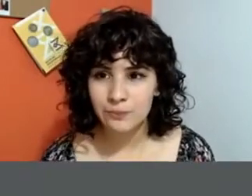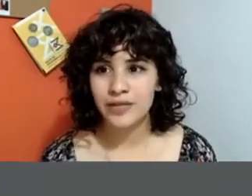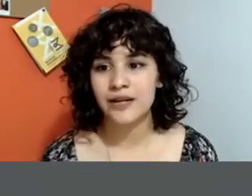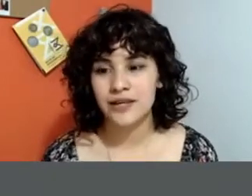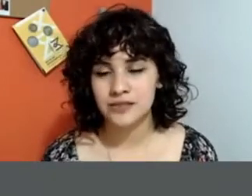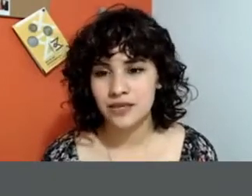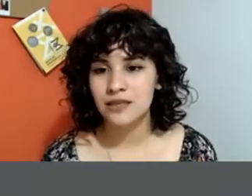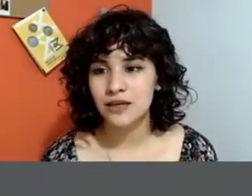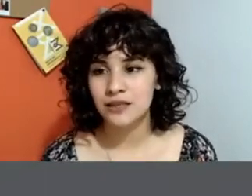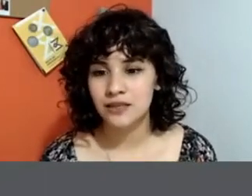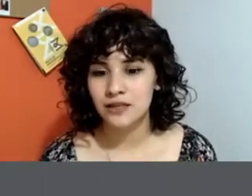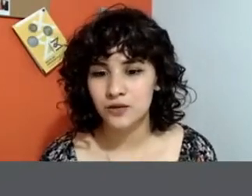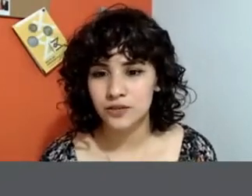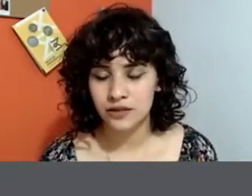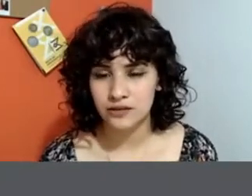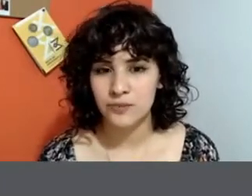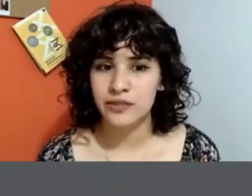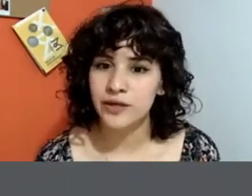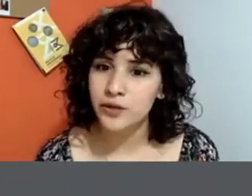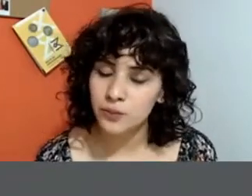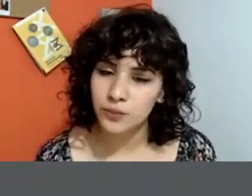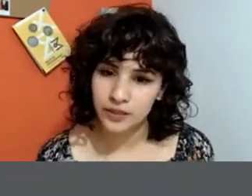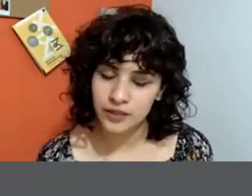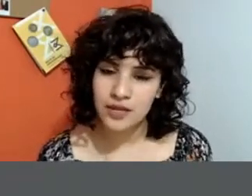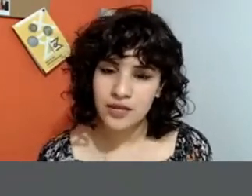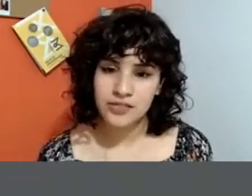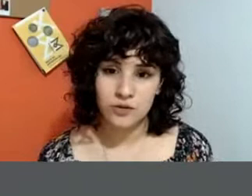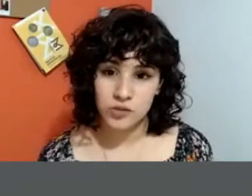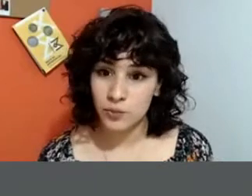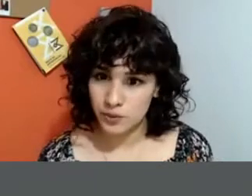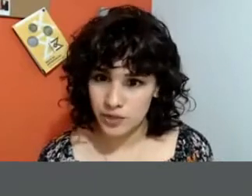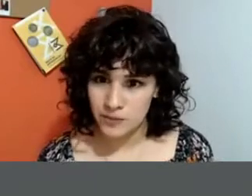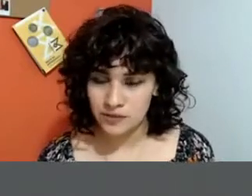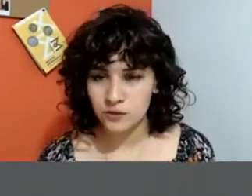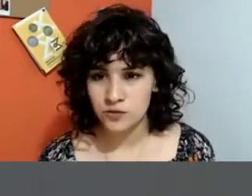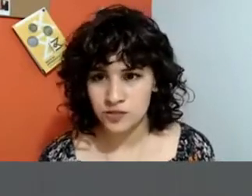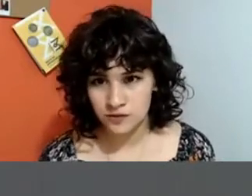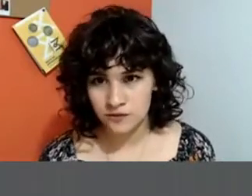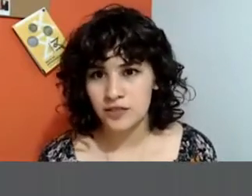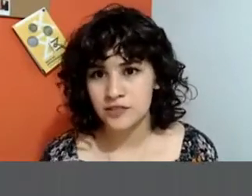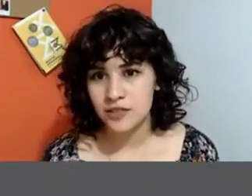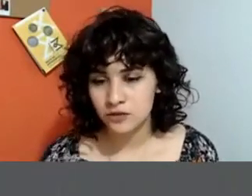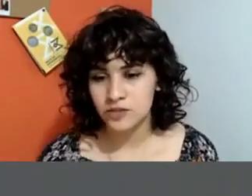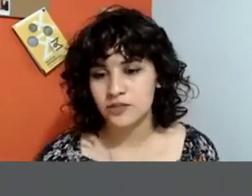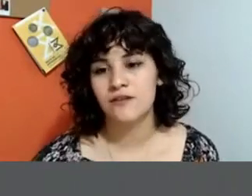también ampliar esta idea de lo interdisciplinario que pueden ser nuestros programas.